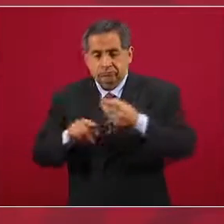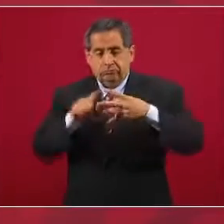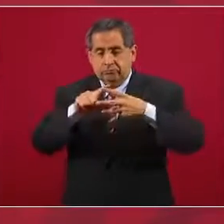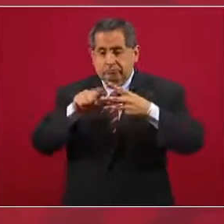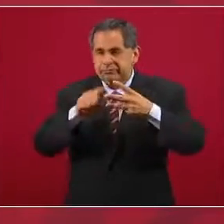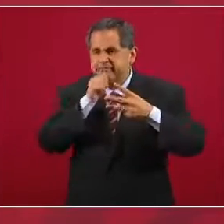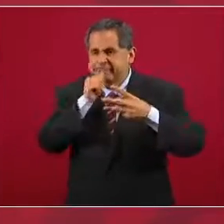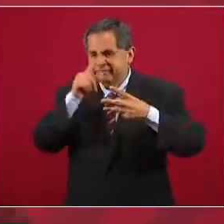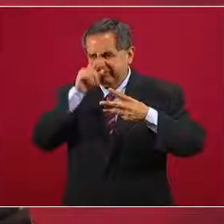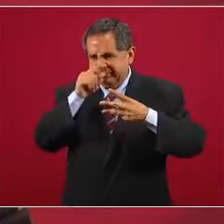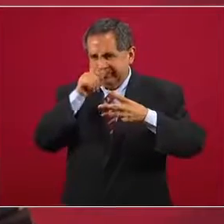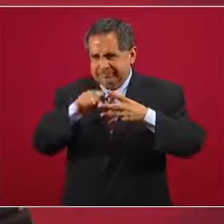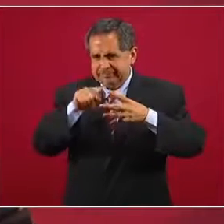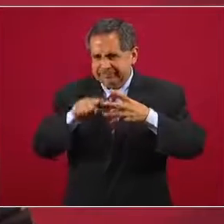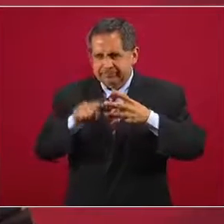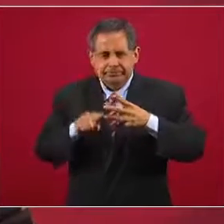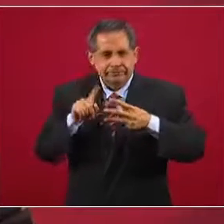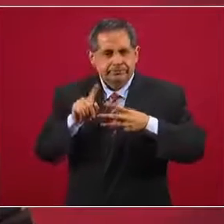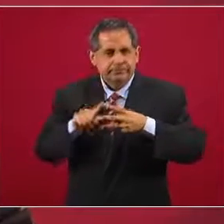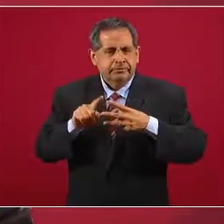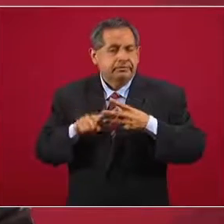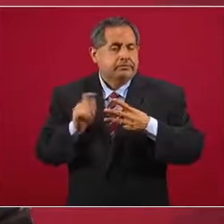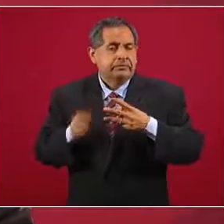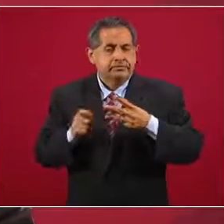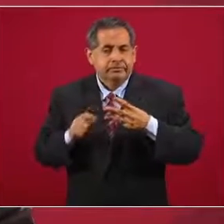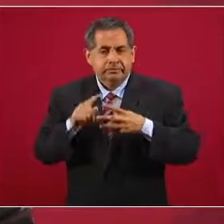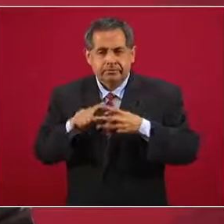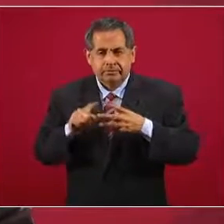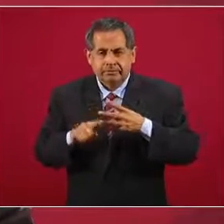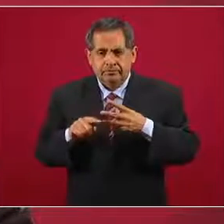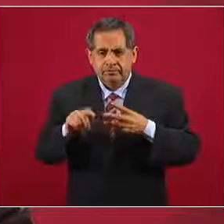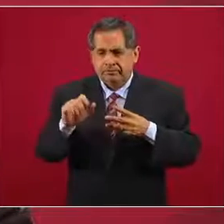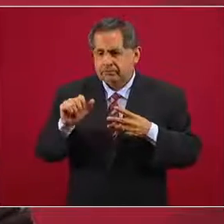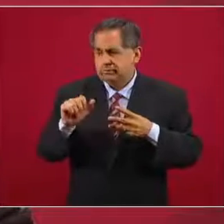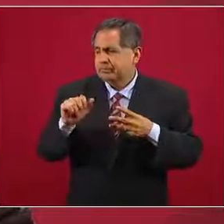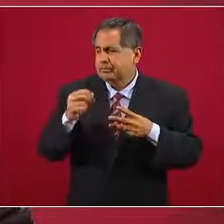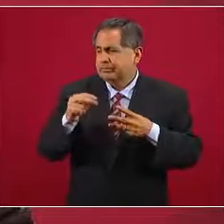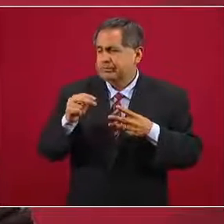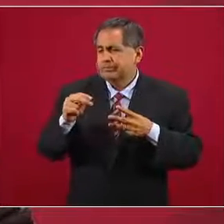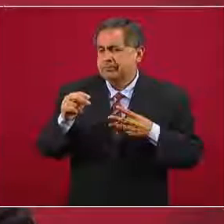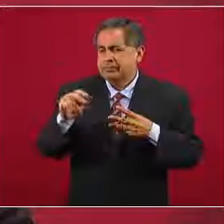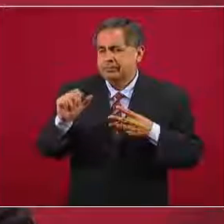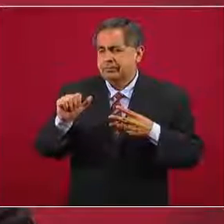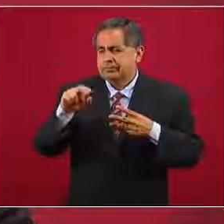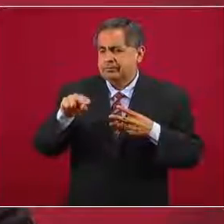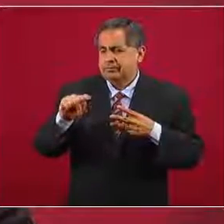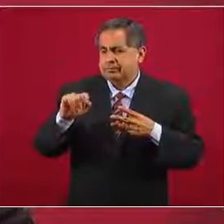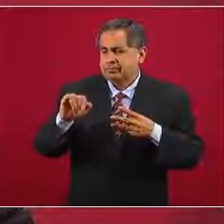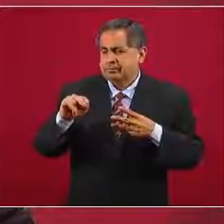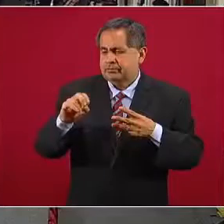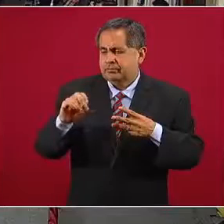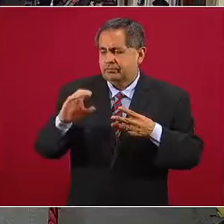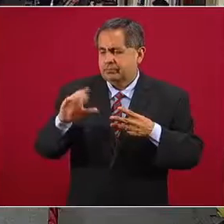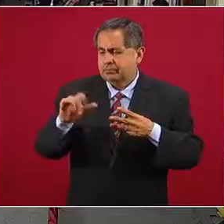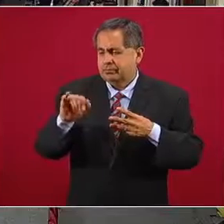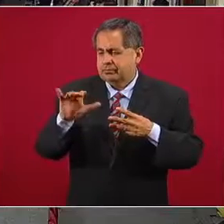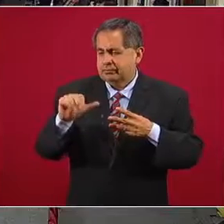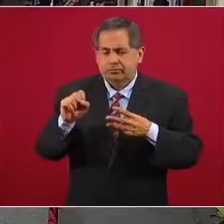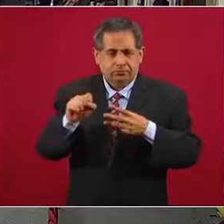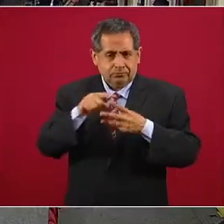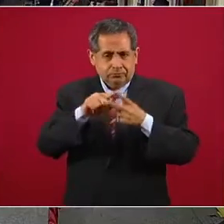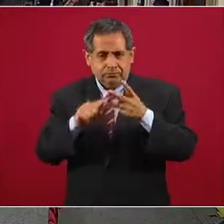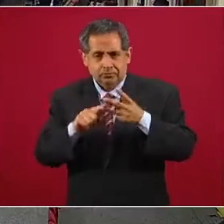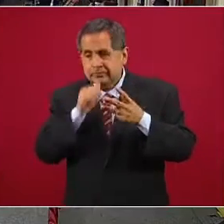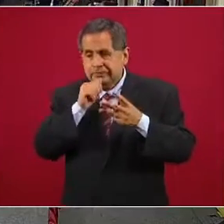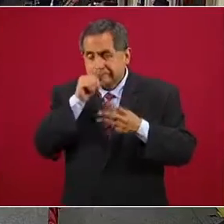puntualmente se los señalo en el caso de los antineoplásicos, que están por llegar y hemos recurrido